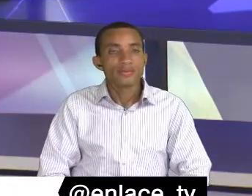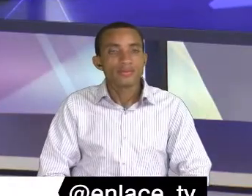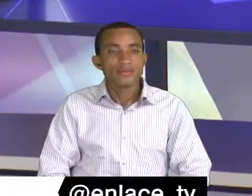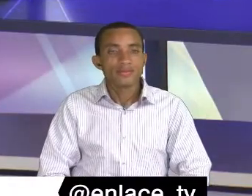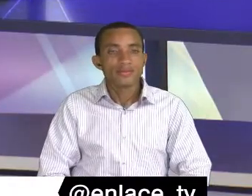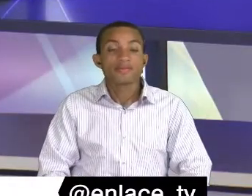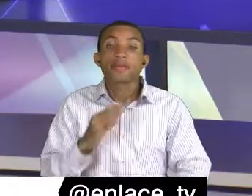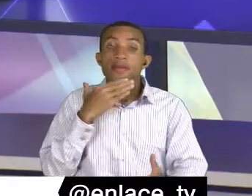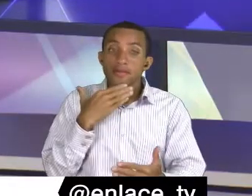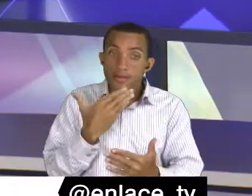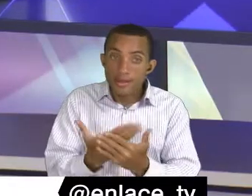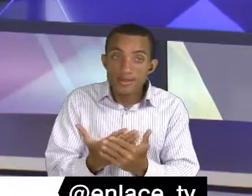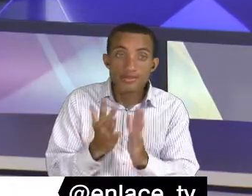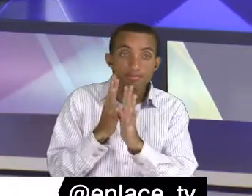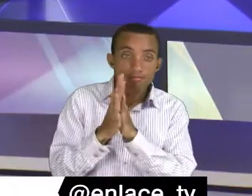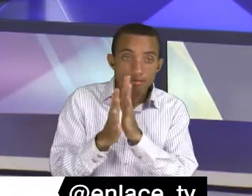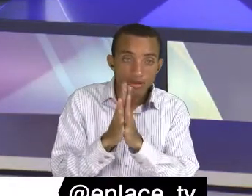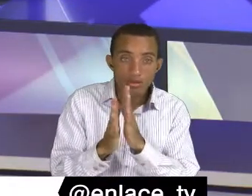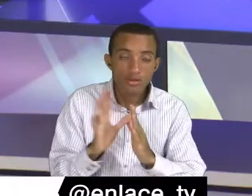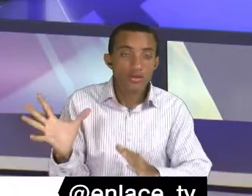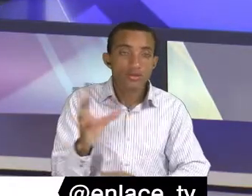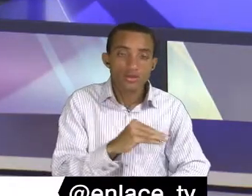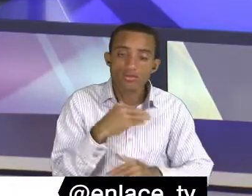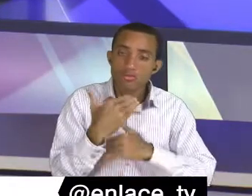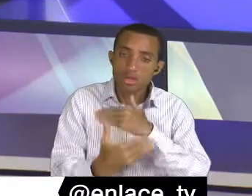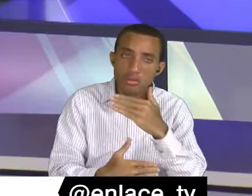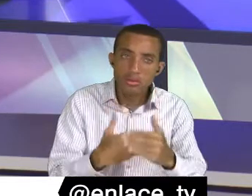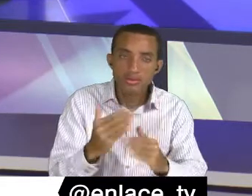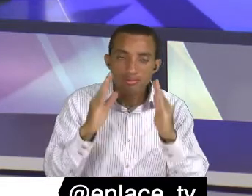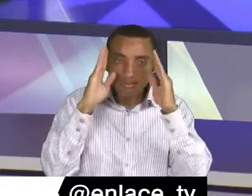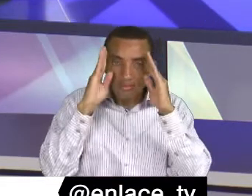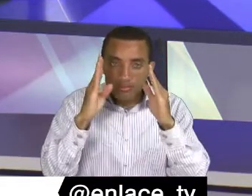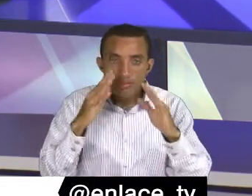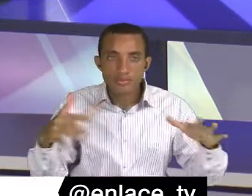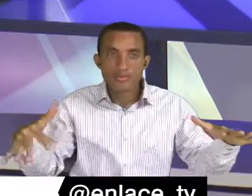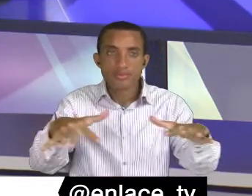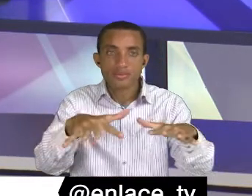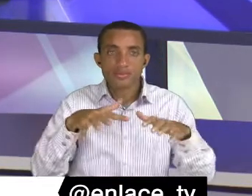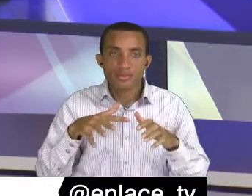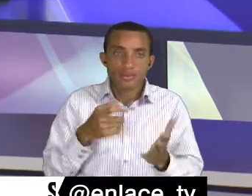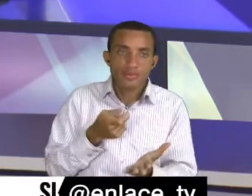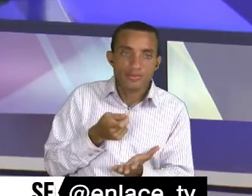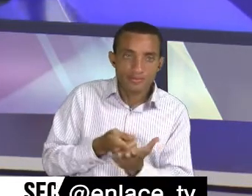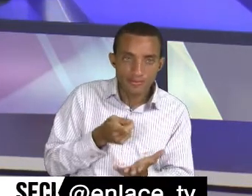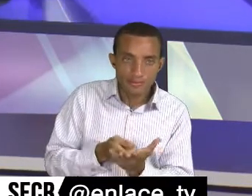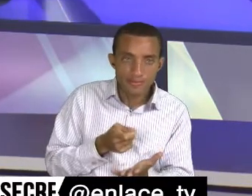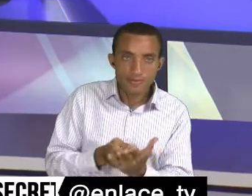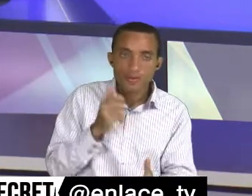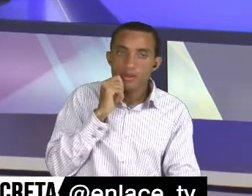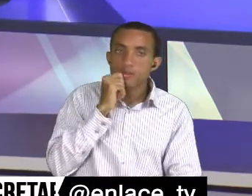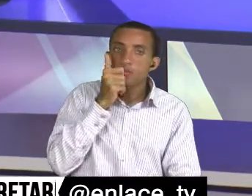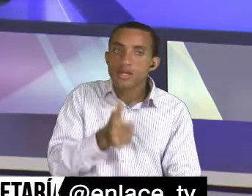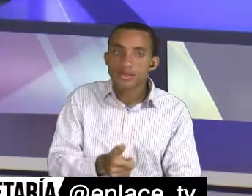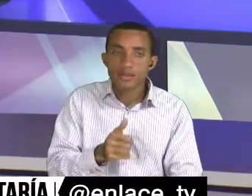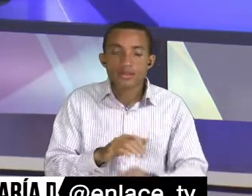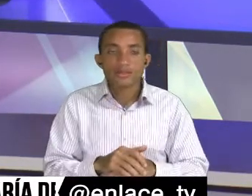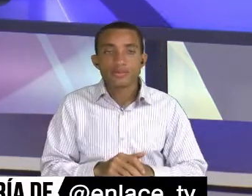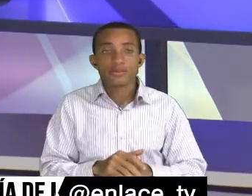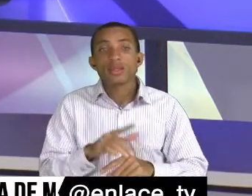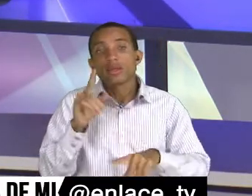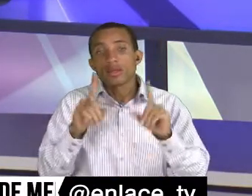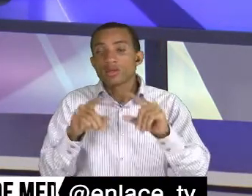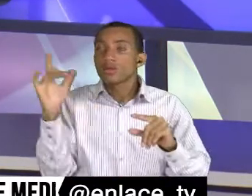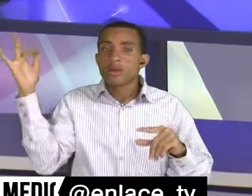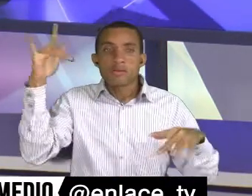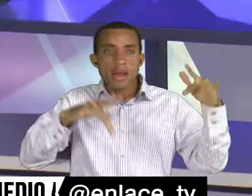Yanit, gracias por la información y estaremos pendientes del desarrollo de la Asamblea General de Socios el día de mañana. Y precisamente en este espacio en el que se reunieron periodistas de